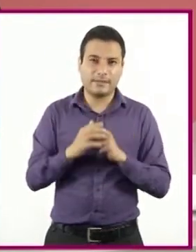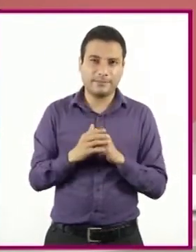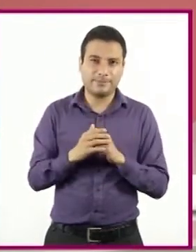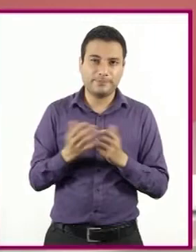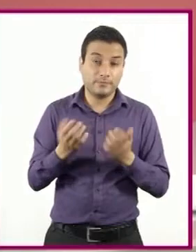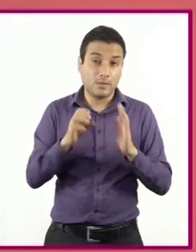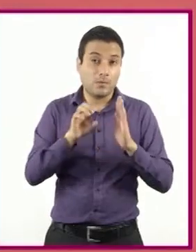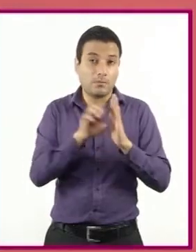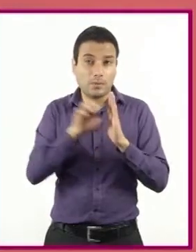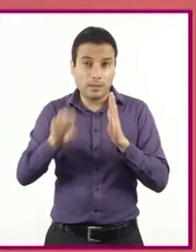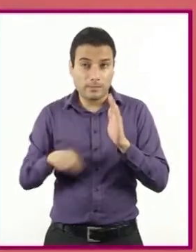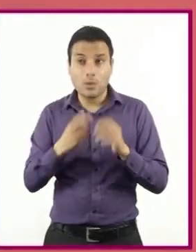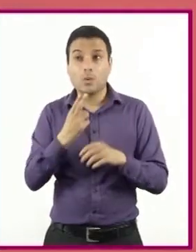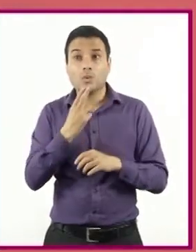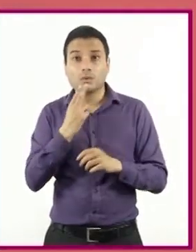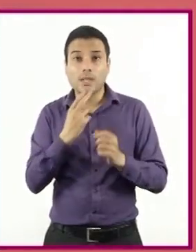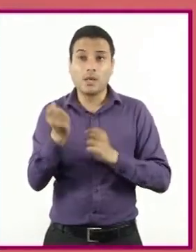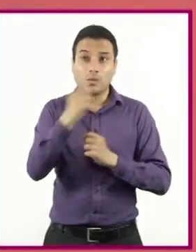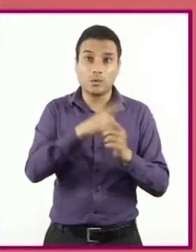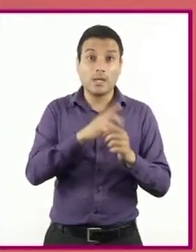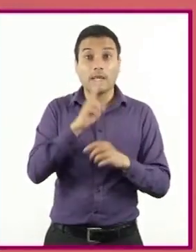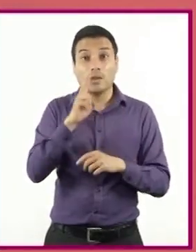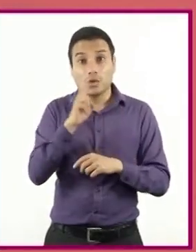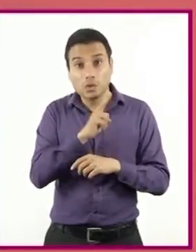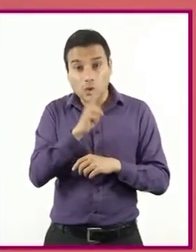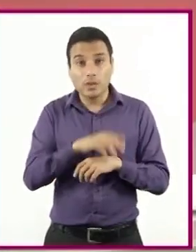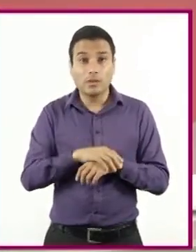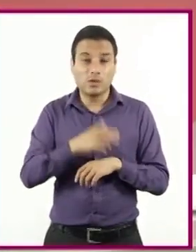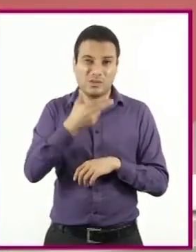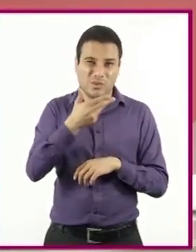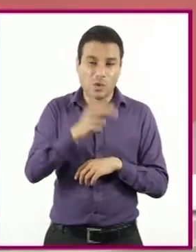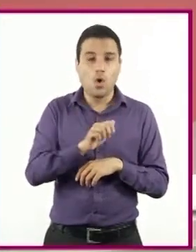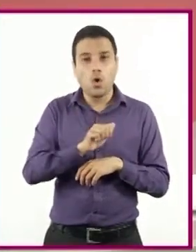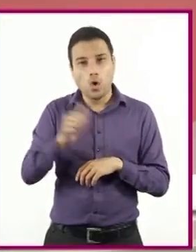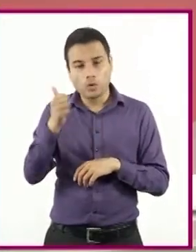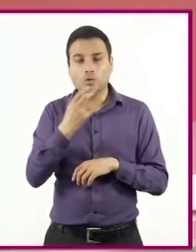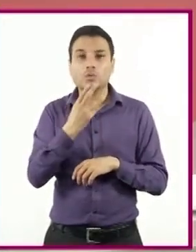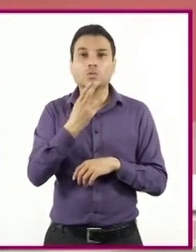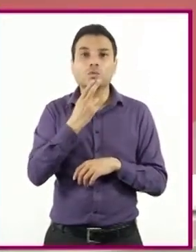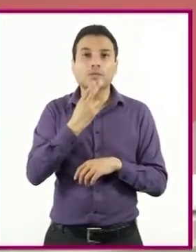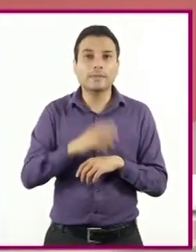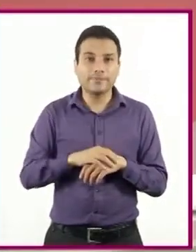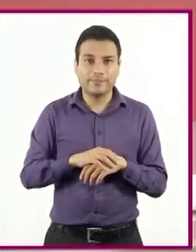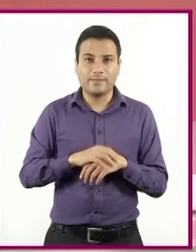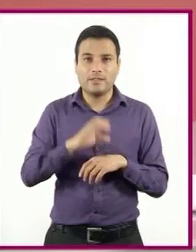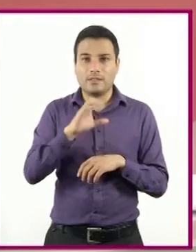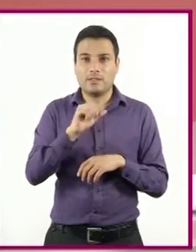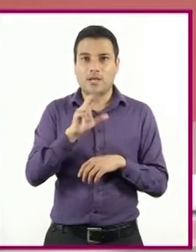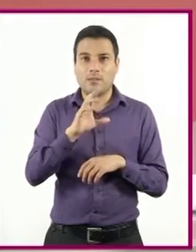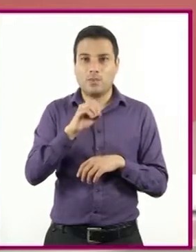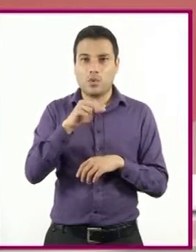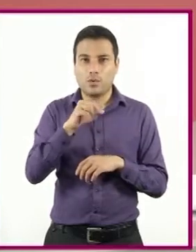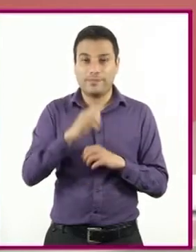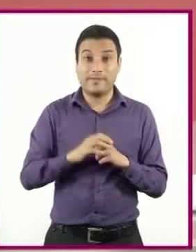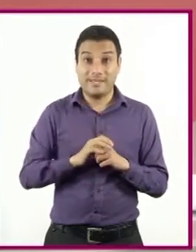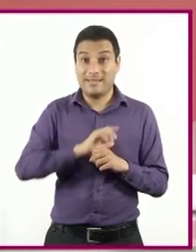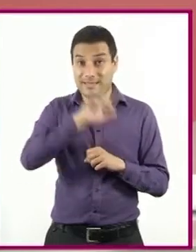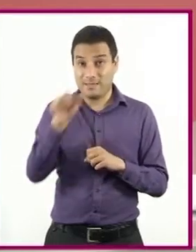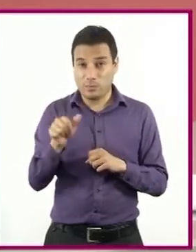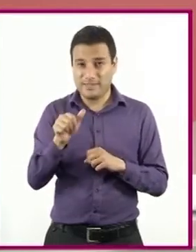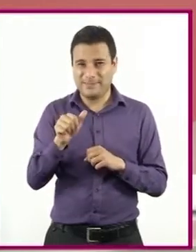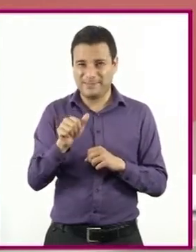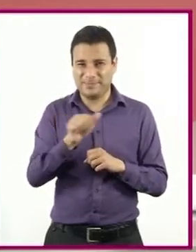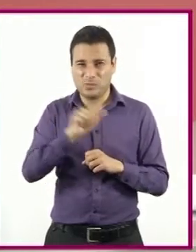el hidrógeno y el carbono 16. Pero fue en 1960 que la UPAC retoma y somete a